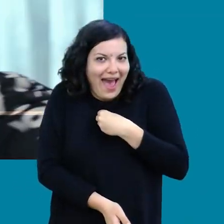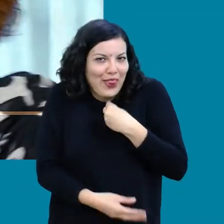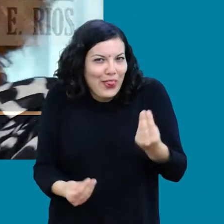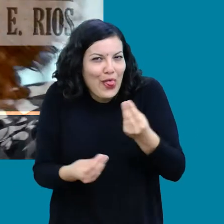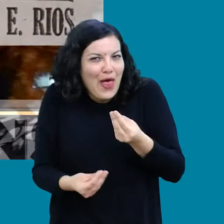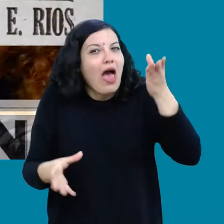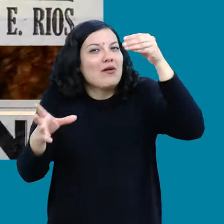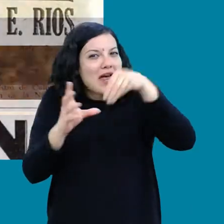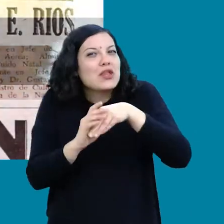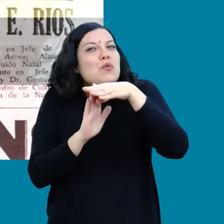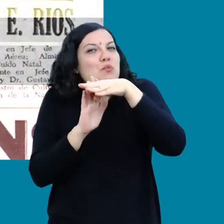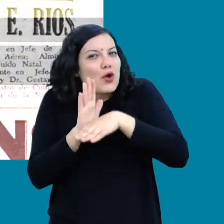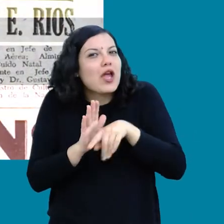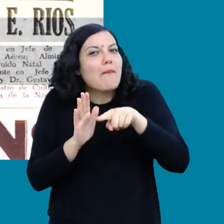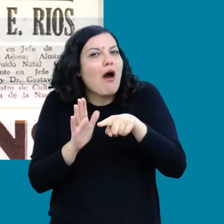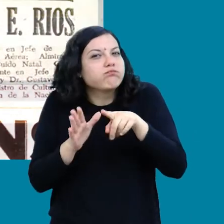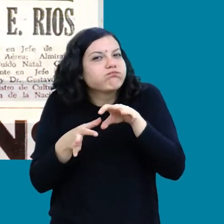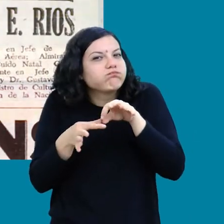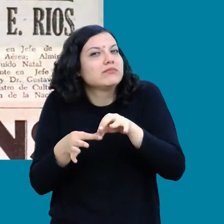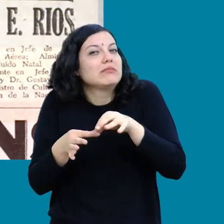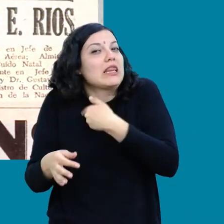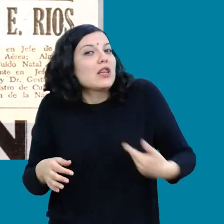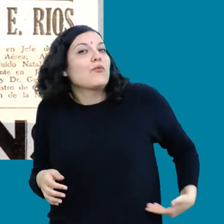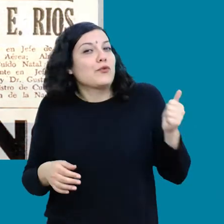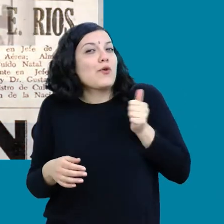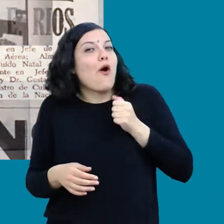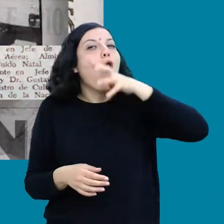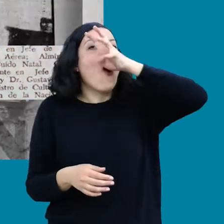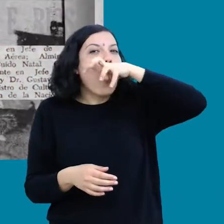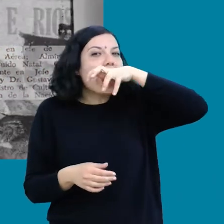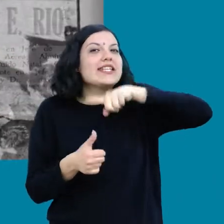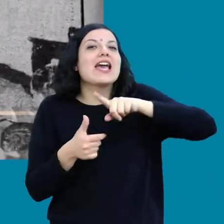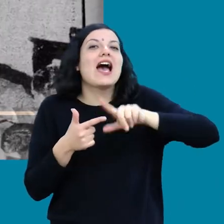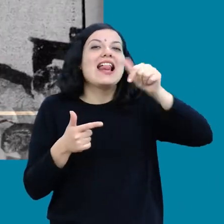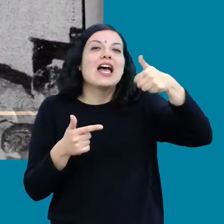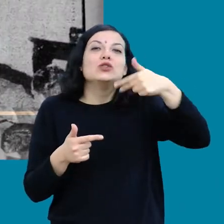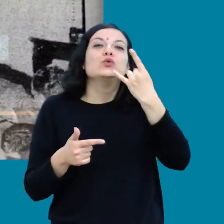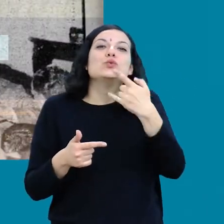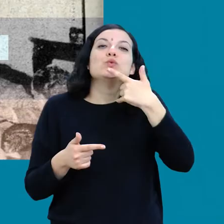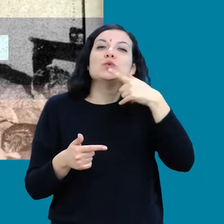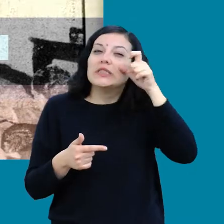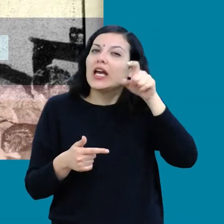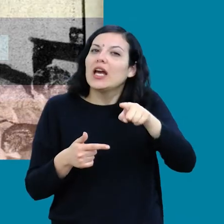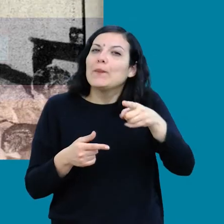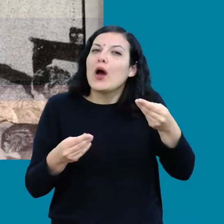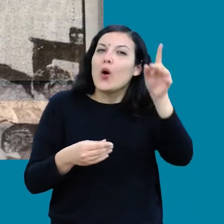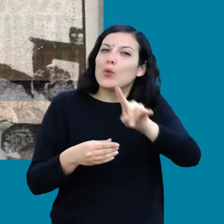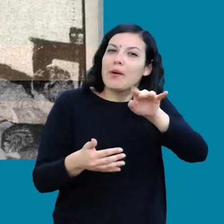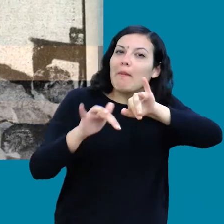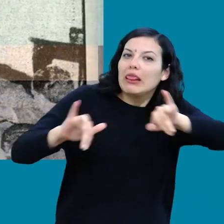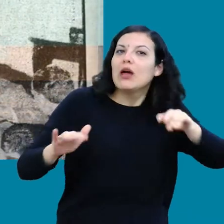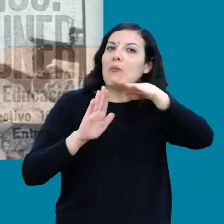ser parte de un programa de la propia dictadura de Onganía y de Lanusse, por separar la universidad de un